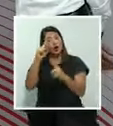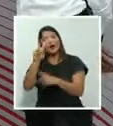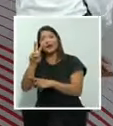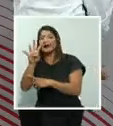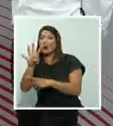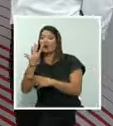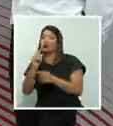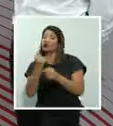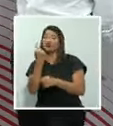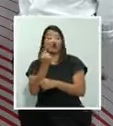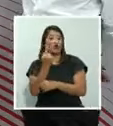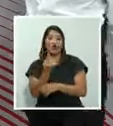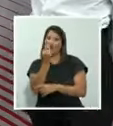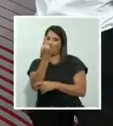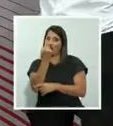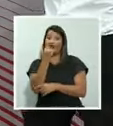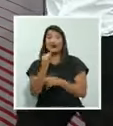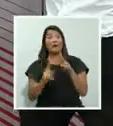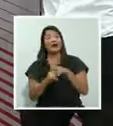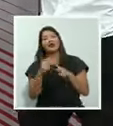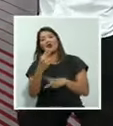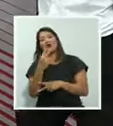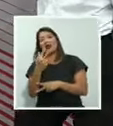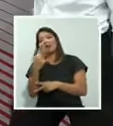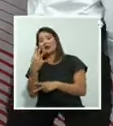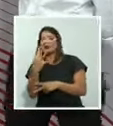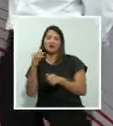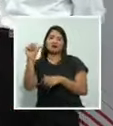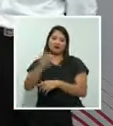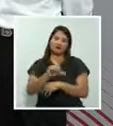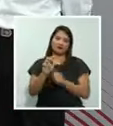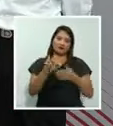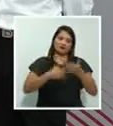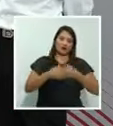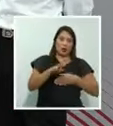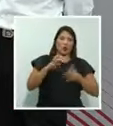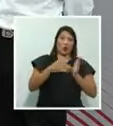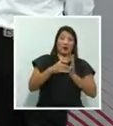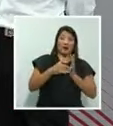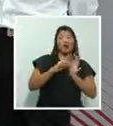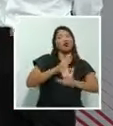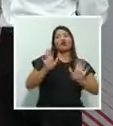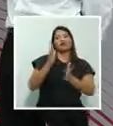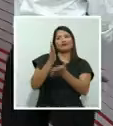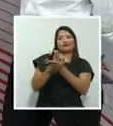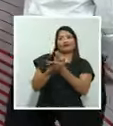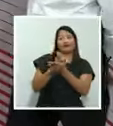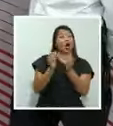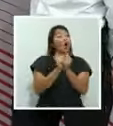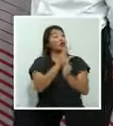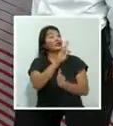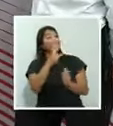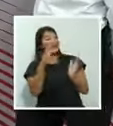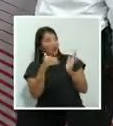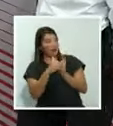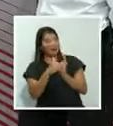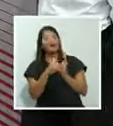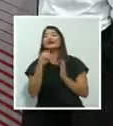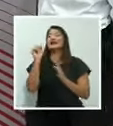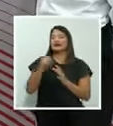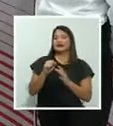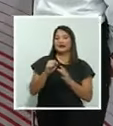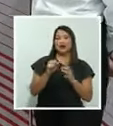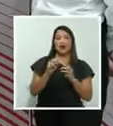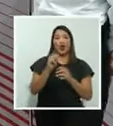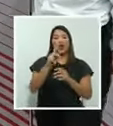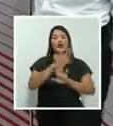retiro. O sigue. Se retira con 700,000. Sí. Bueno, nos retiramos entonces.